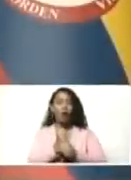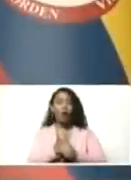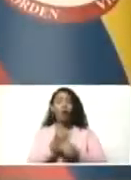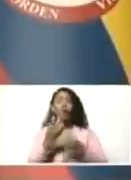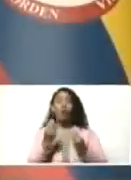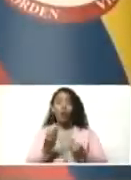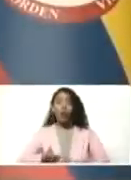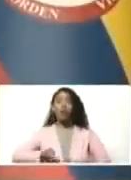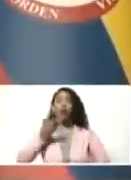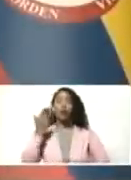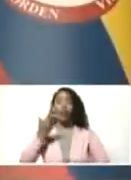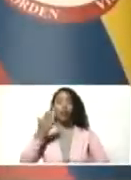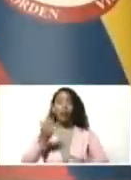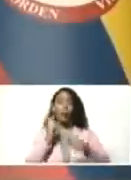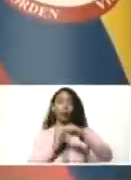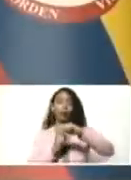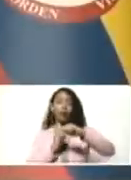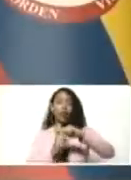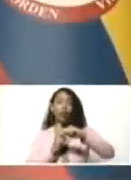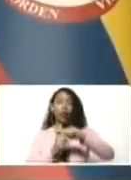fructífera,